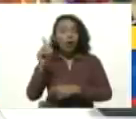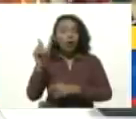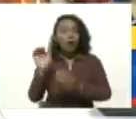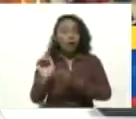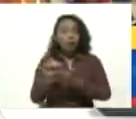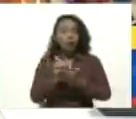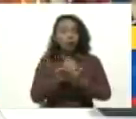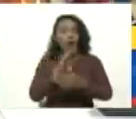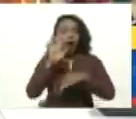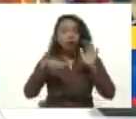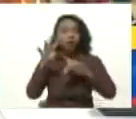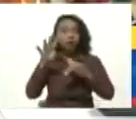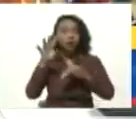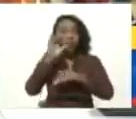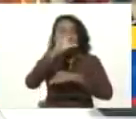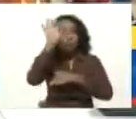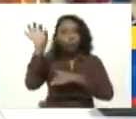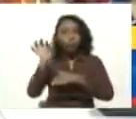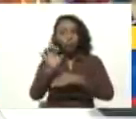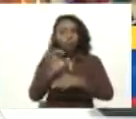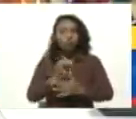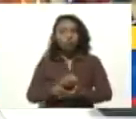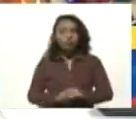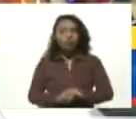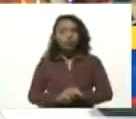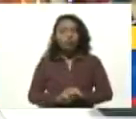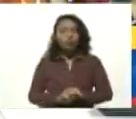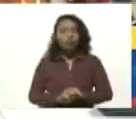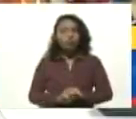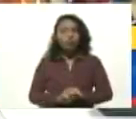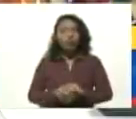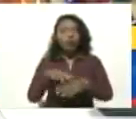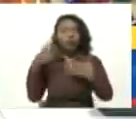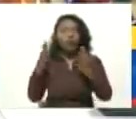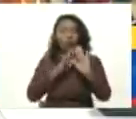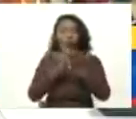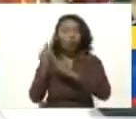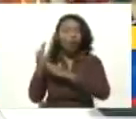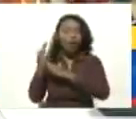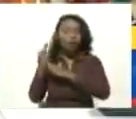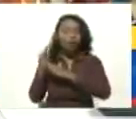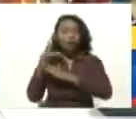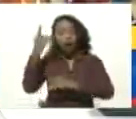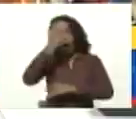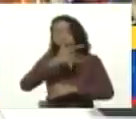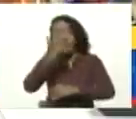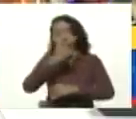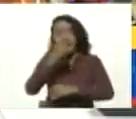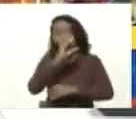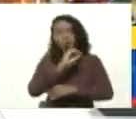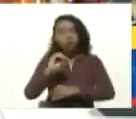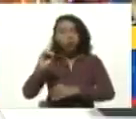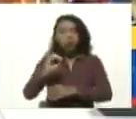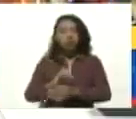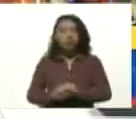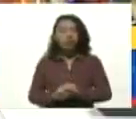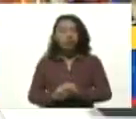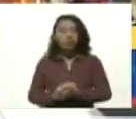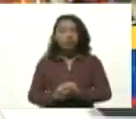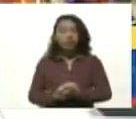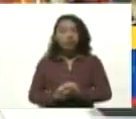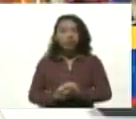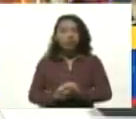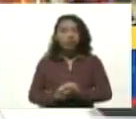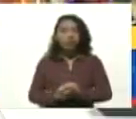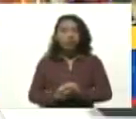a 14 países de la comunidad del África Occidental, es